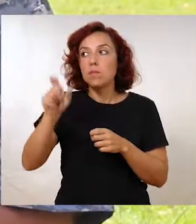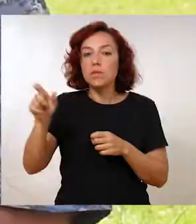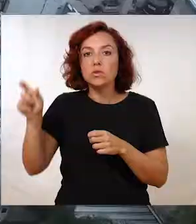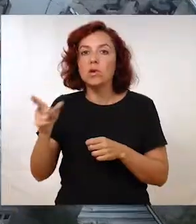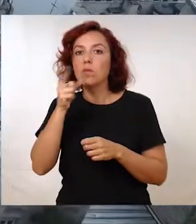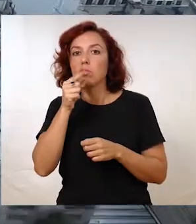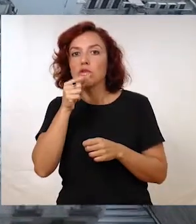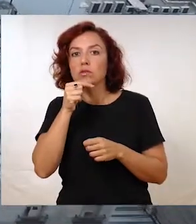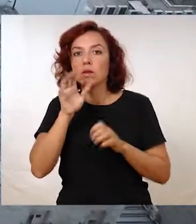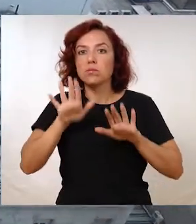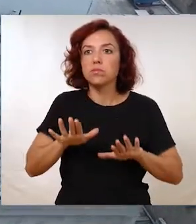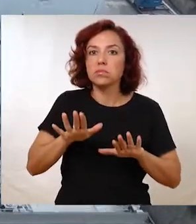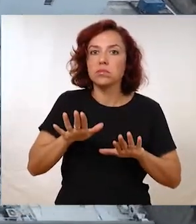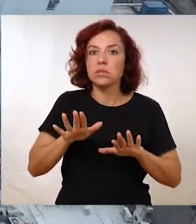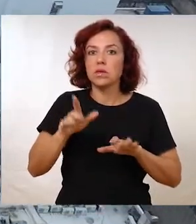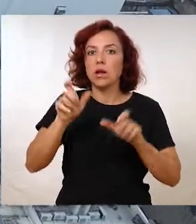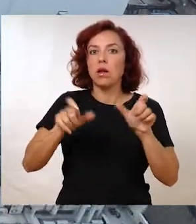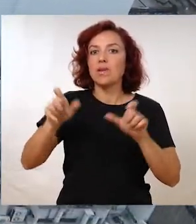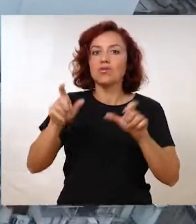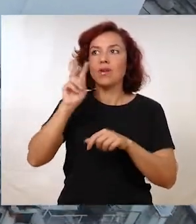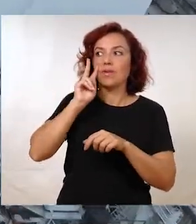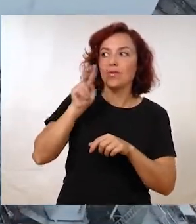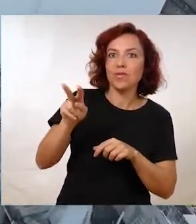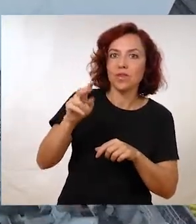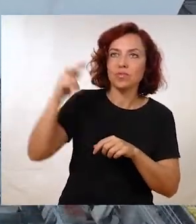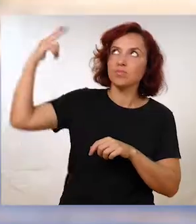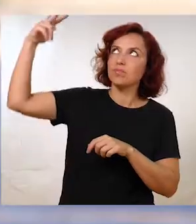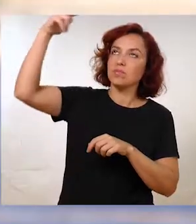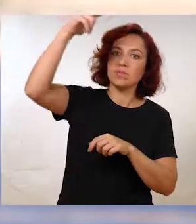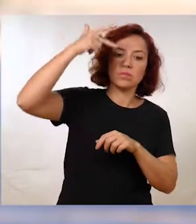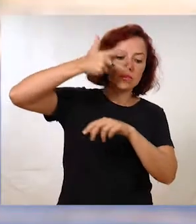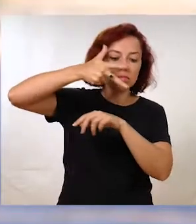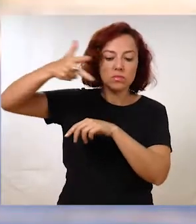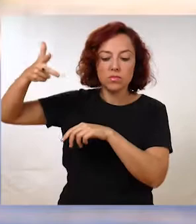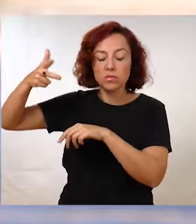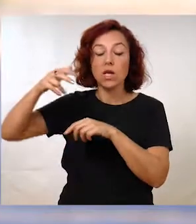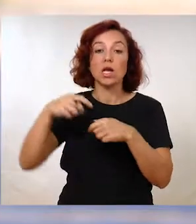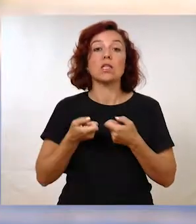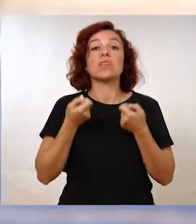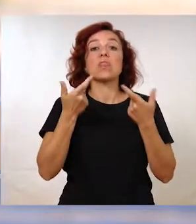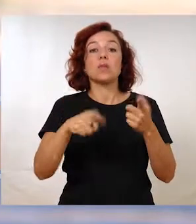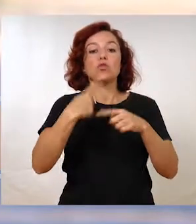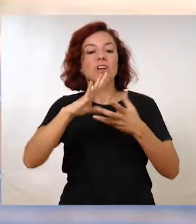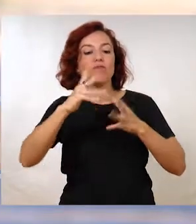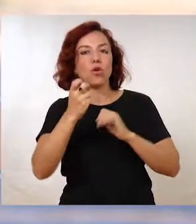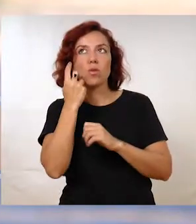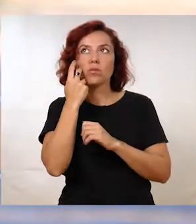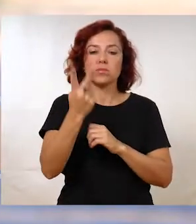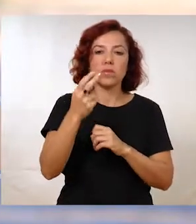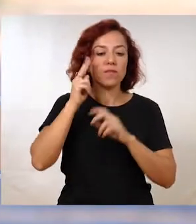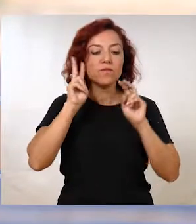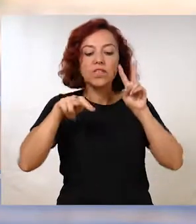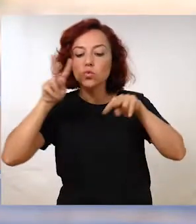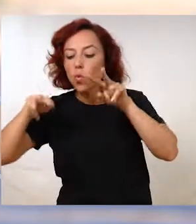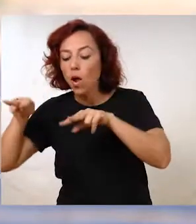presencia policial que se interprete como algo represivo, ¿verdad? El rol que cumplimos es dar otra perspectiva, en este caso visual, a